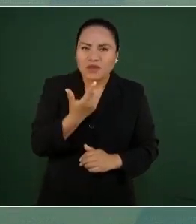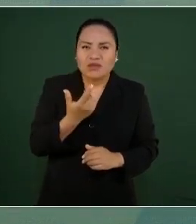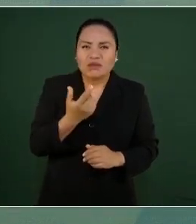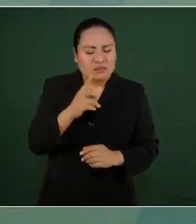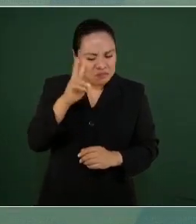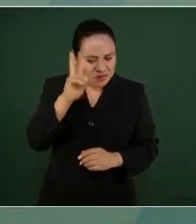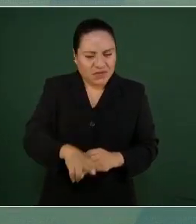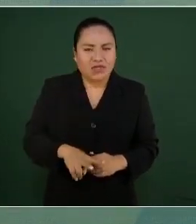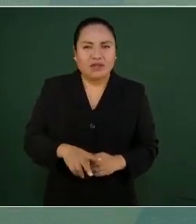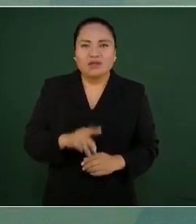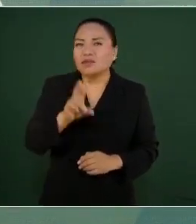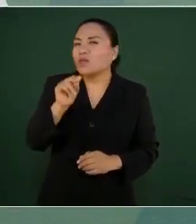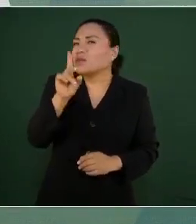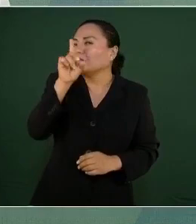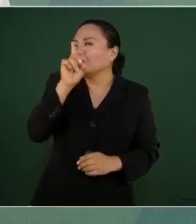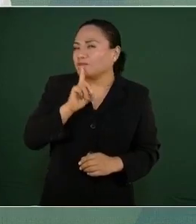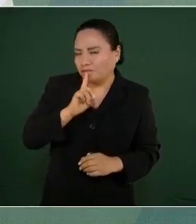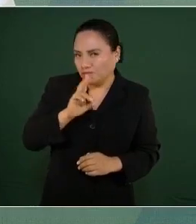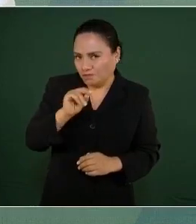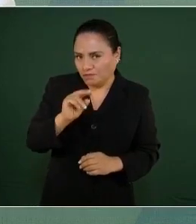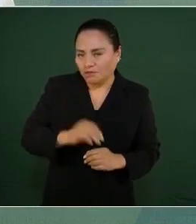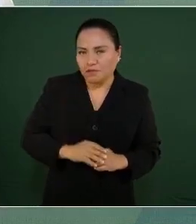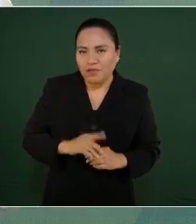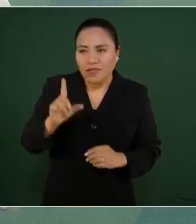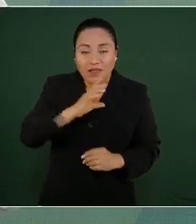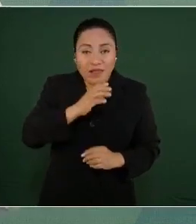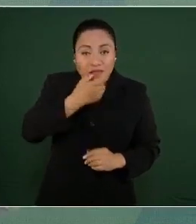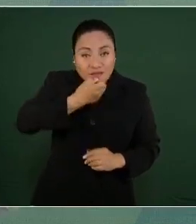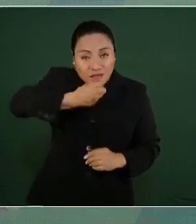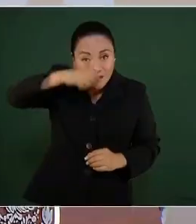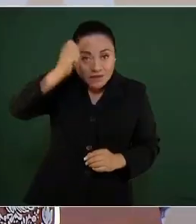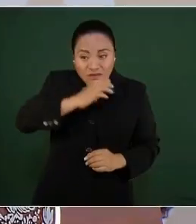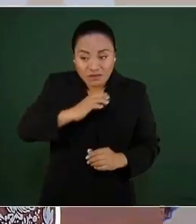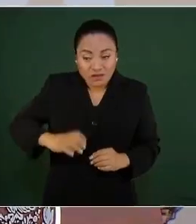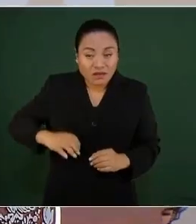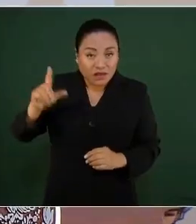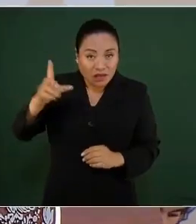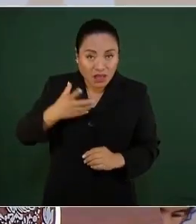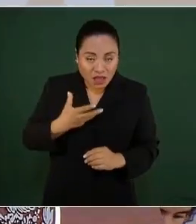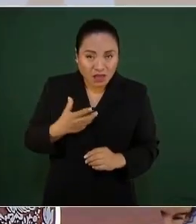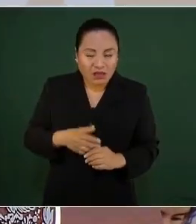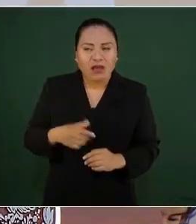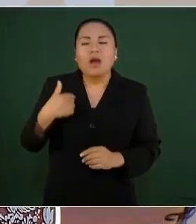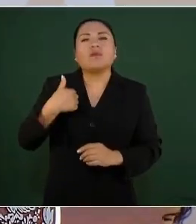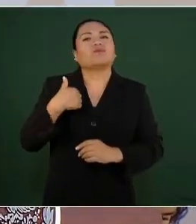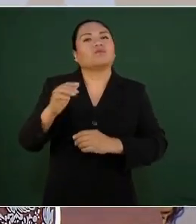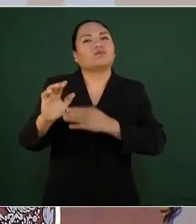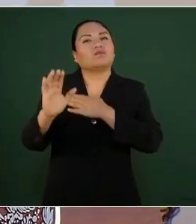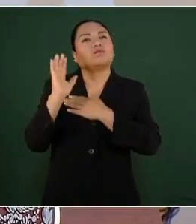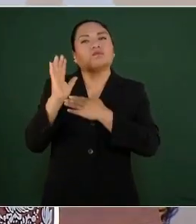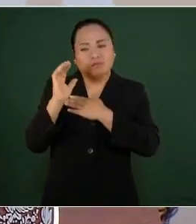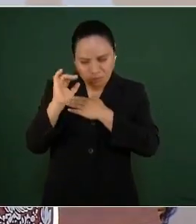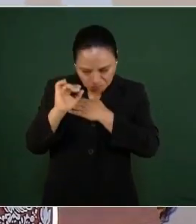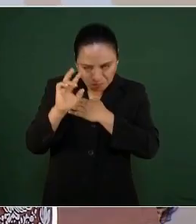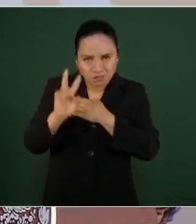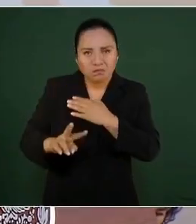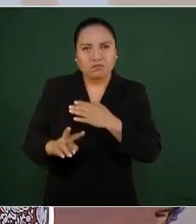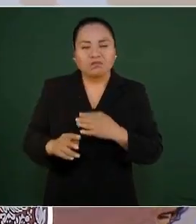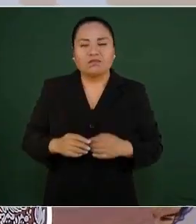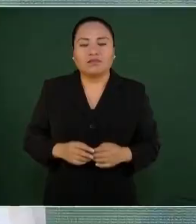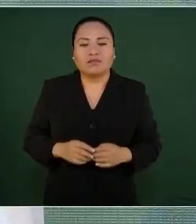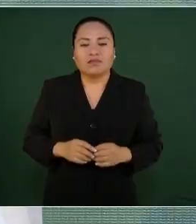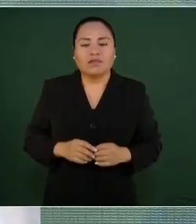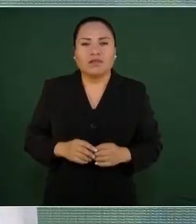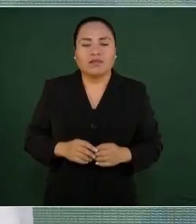Entonces, si hay un candidato que dice, que diga, me comprometo